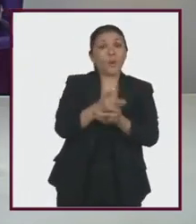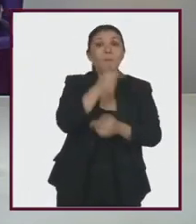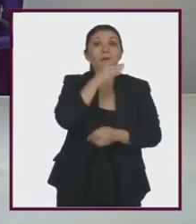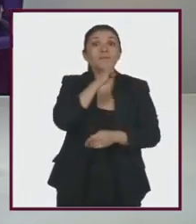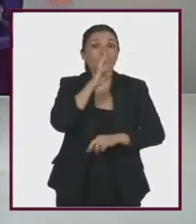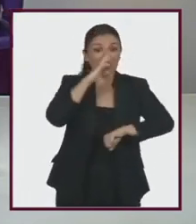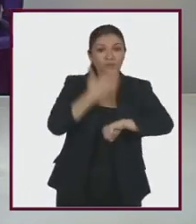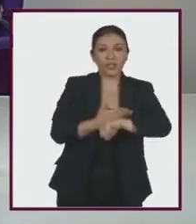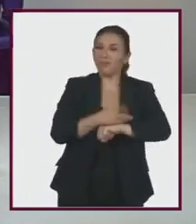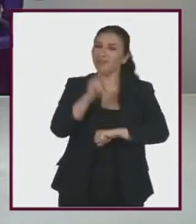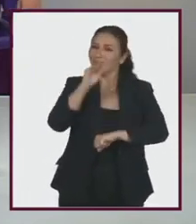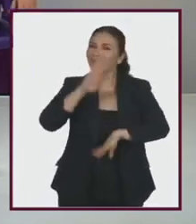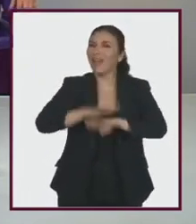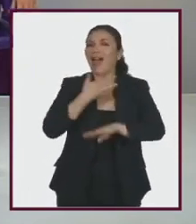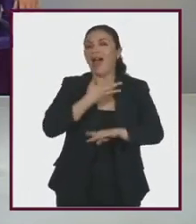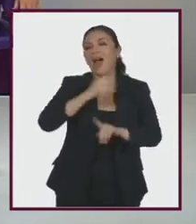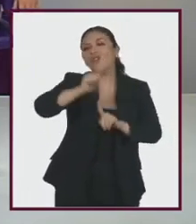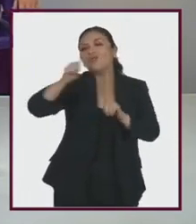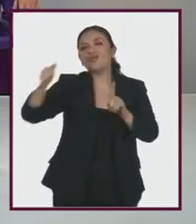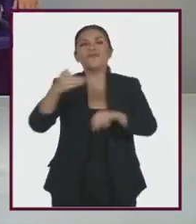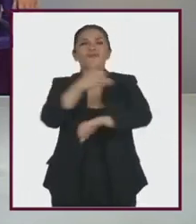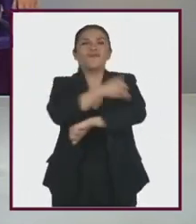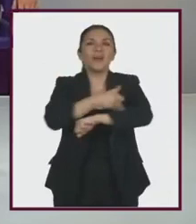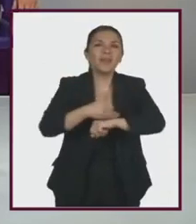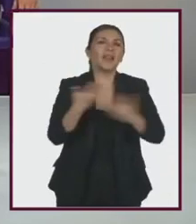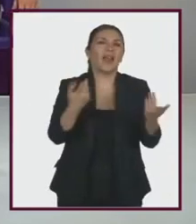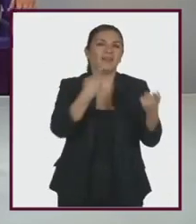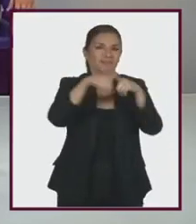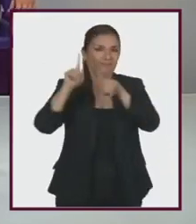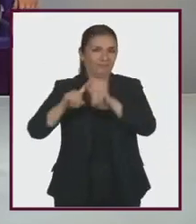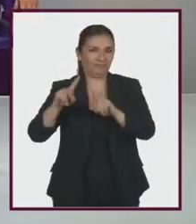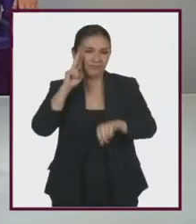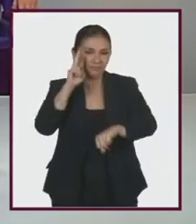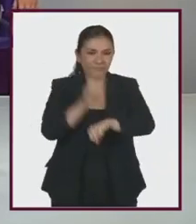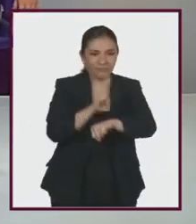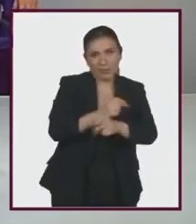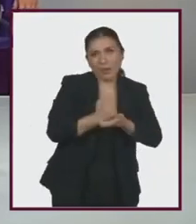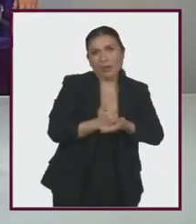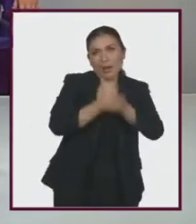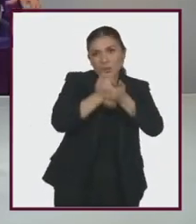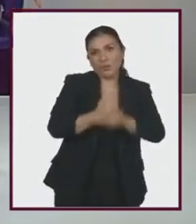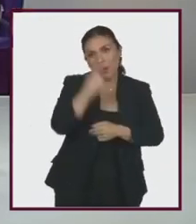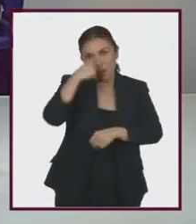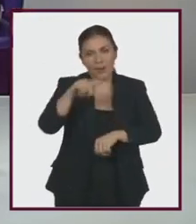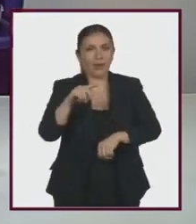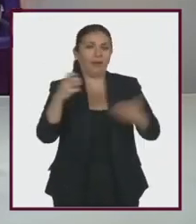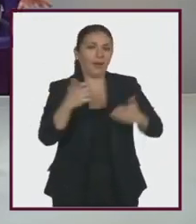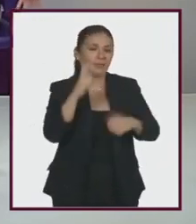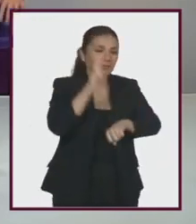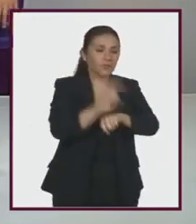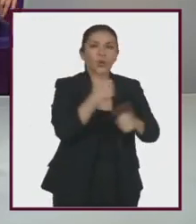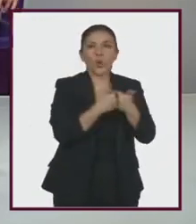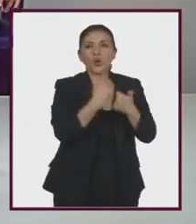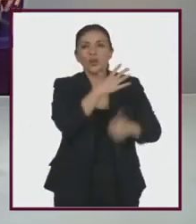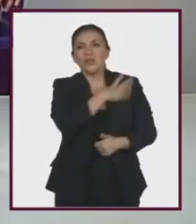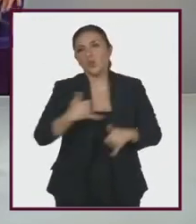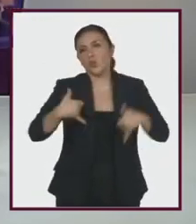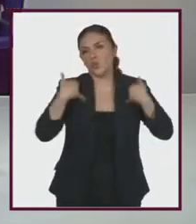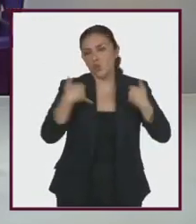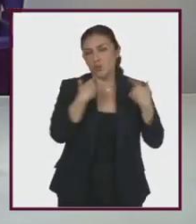cuidado, va mucho más allá. No solamente los papás y las mamás cuidan, sino también los otros miembros de la familia, y tenemos que ir a